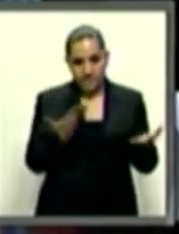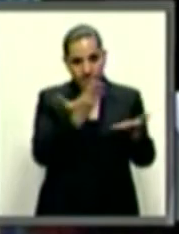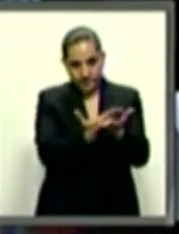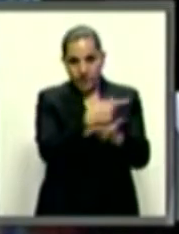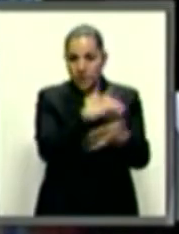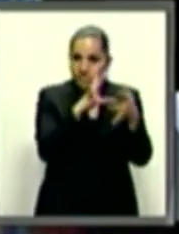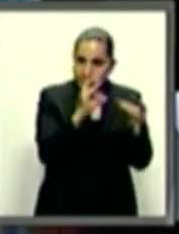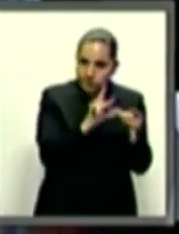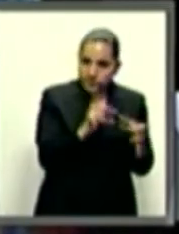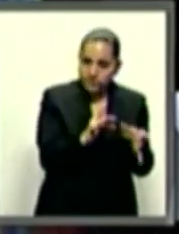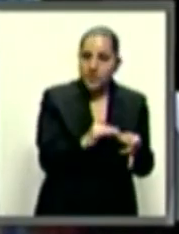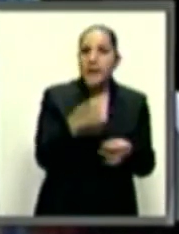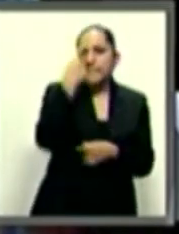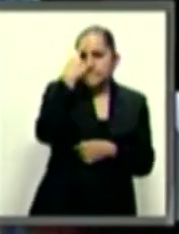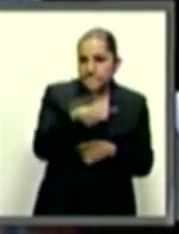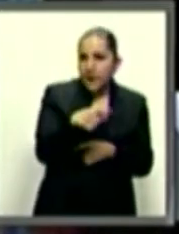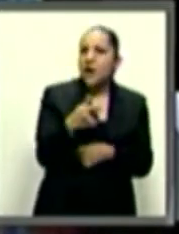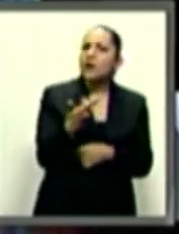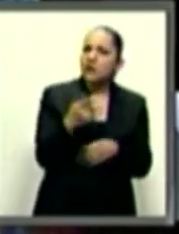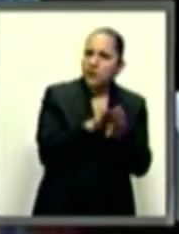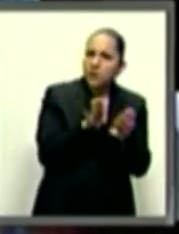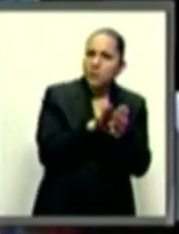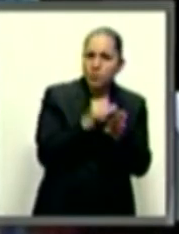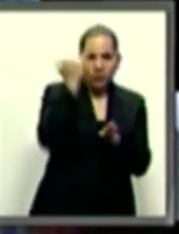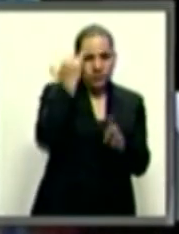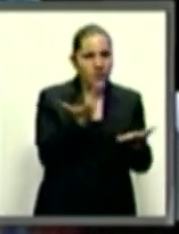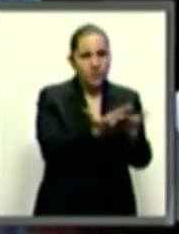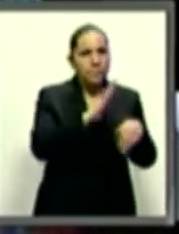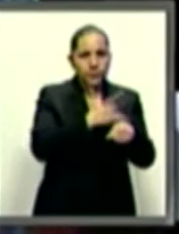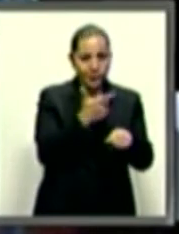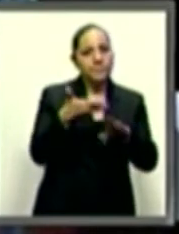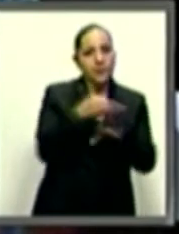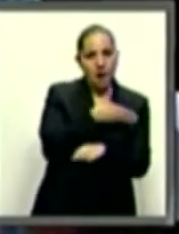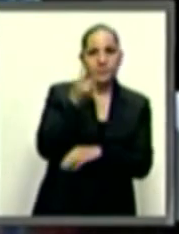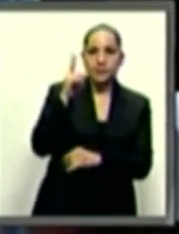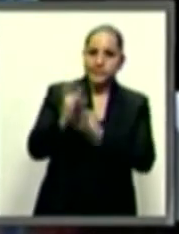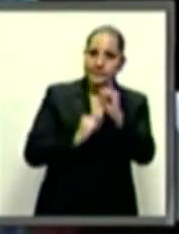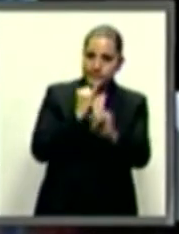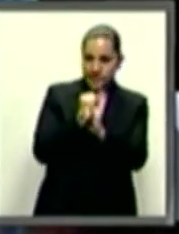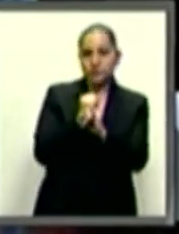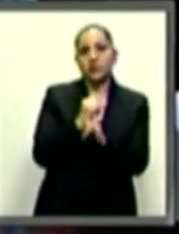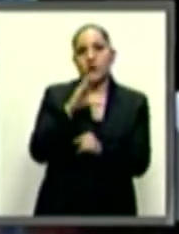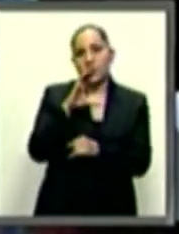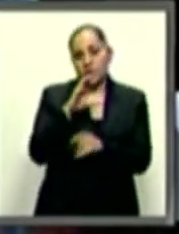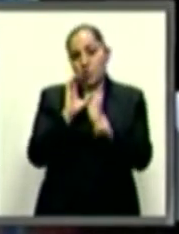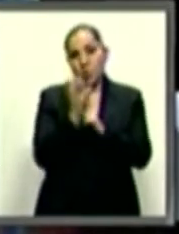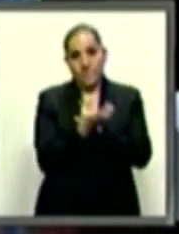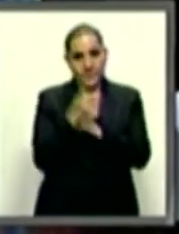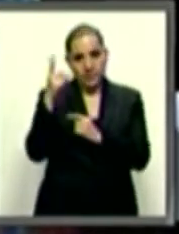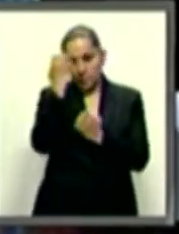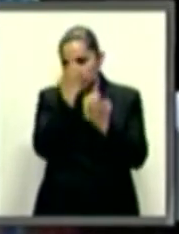las observaciones formuladas por el Comité sobre los Derechos de las Personas con Discapacidad del año